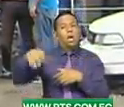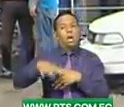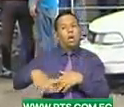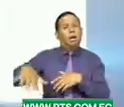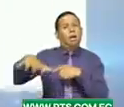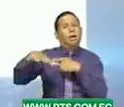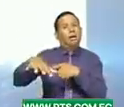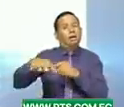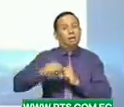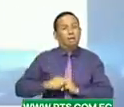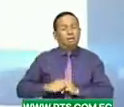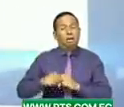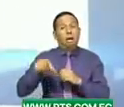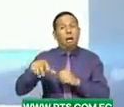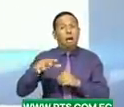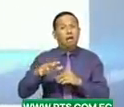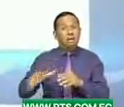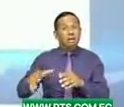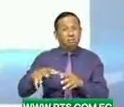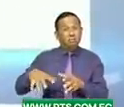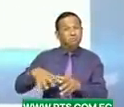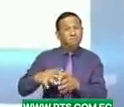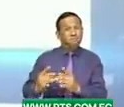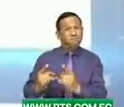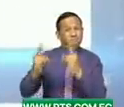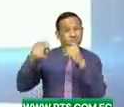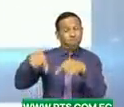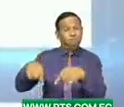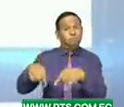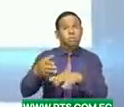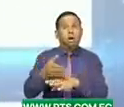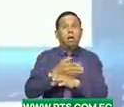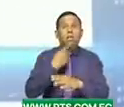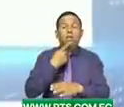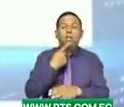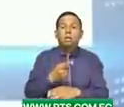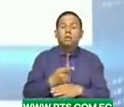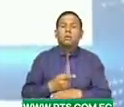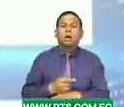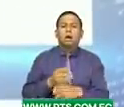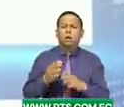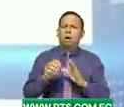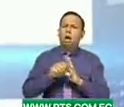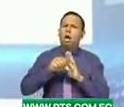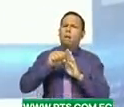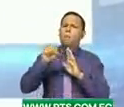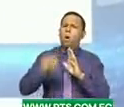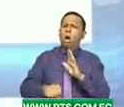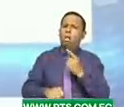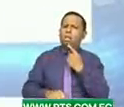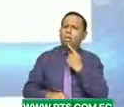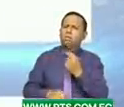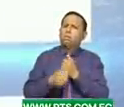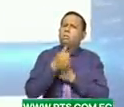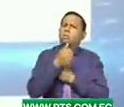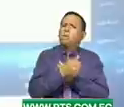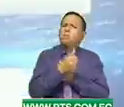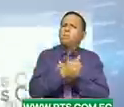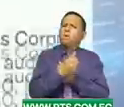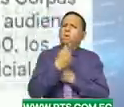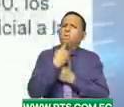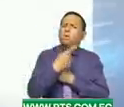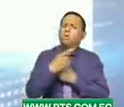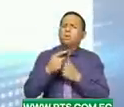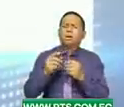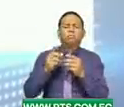antes la corte provincial informó que el abogado notificó que su defendido de forma voluntaria desistió de la